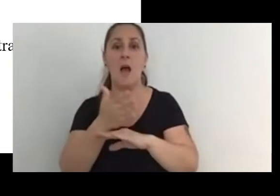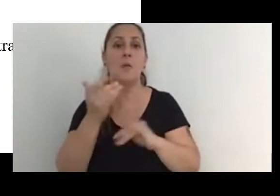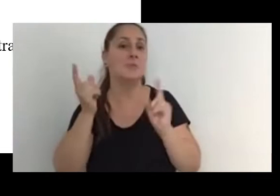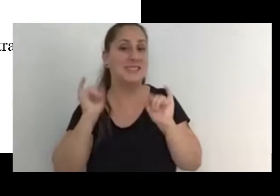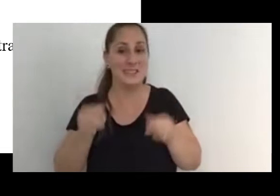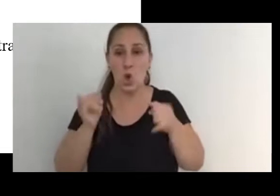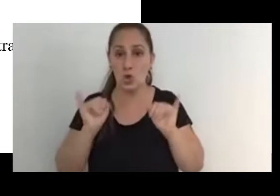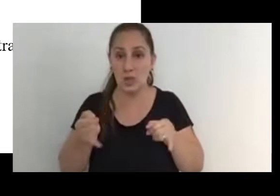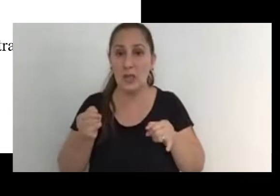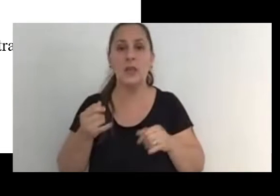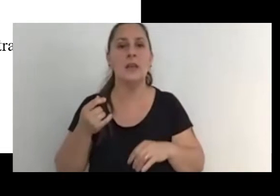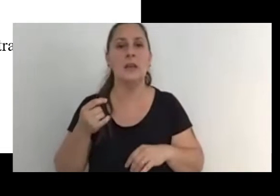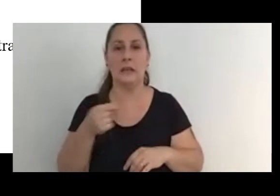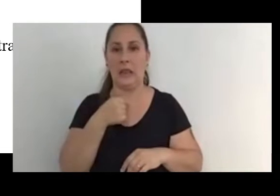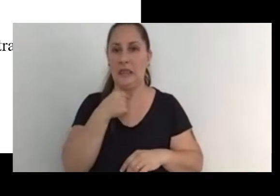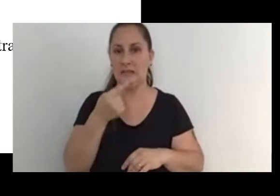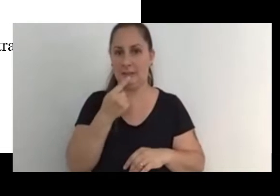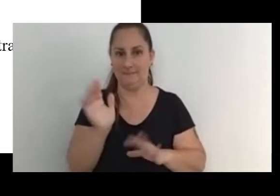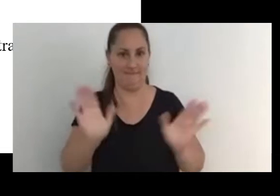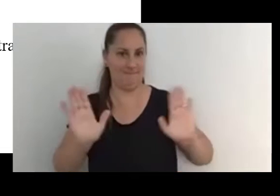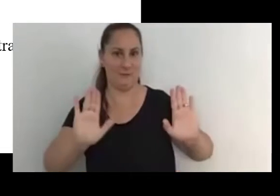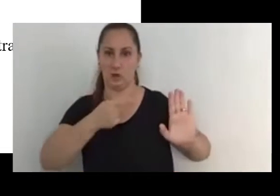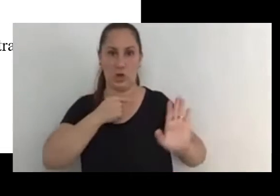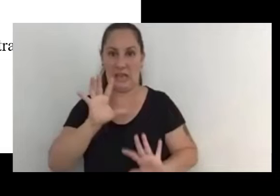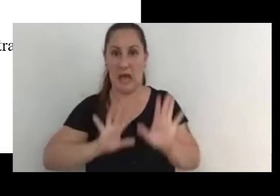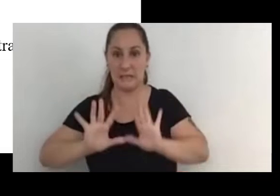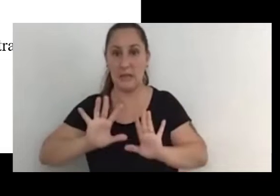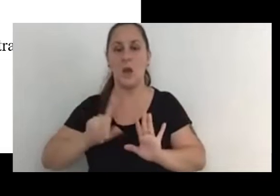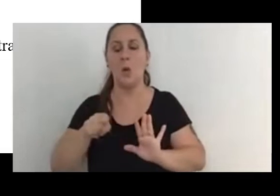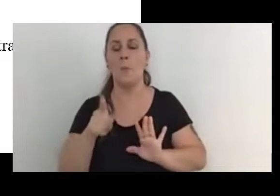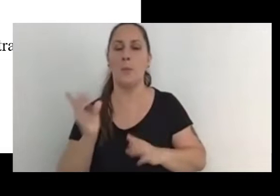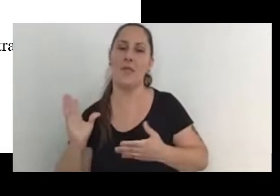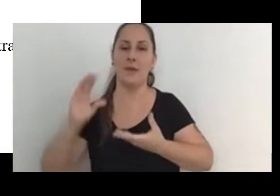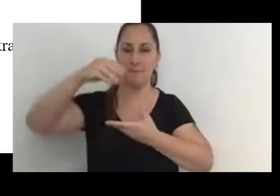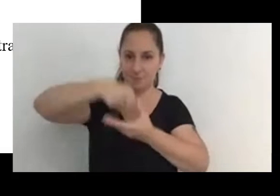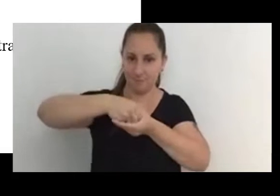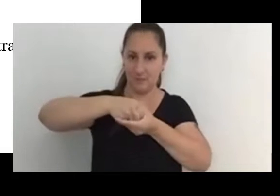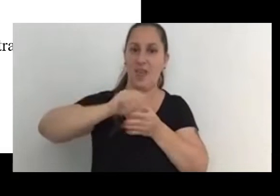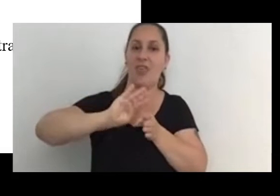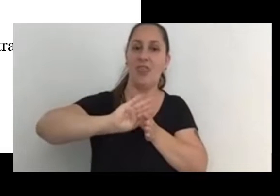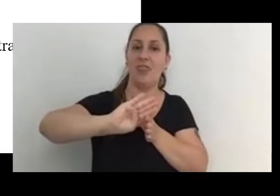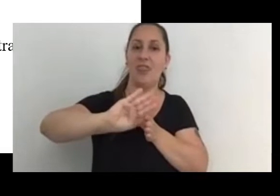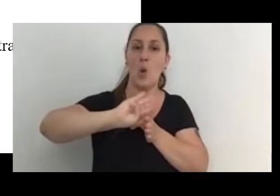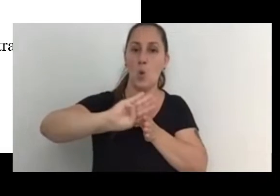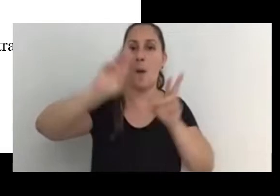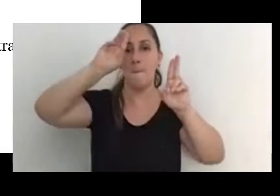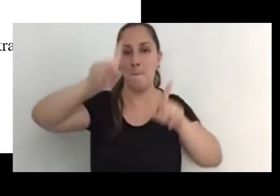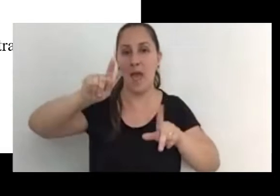estaría desistiendo de toda acción, podrá incorporar la deuda dentro de un plan de